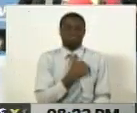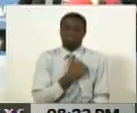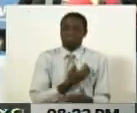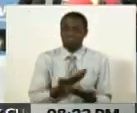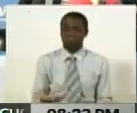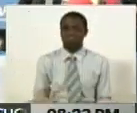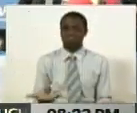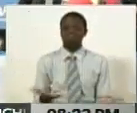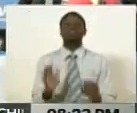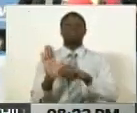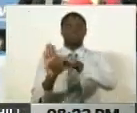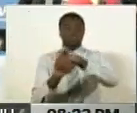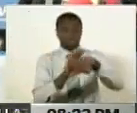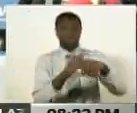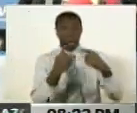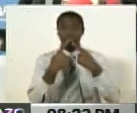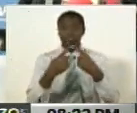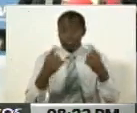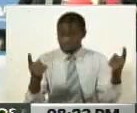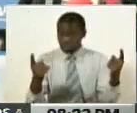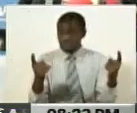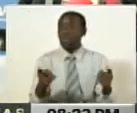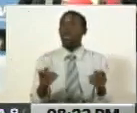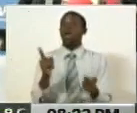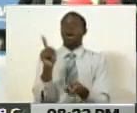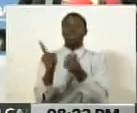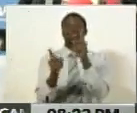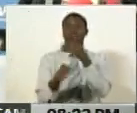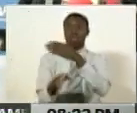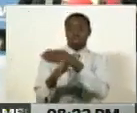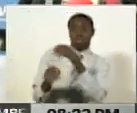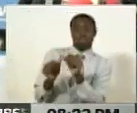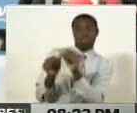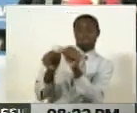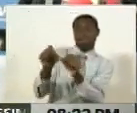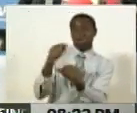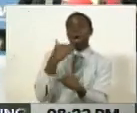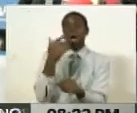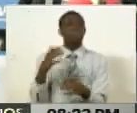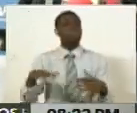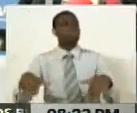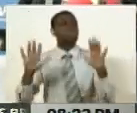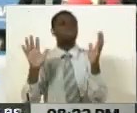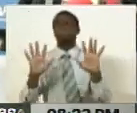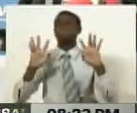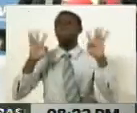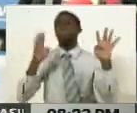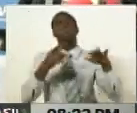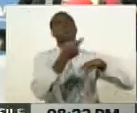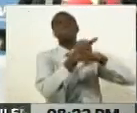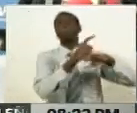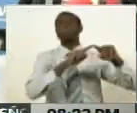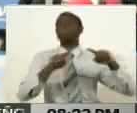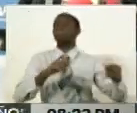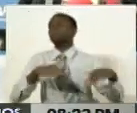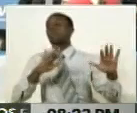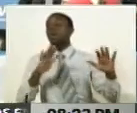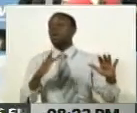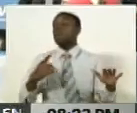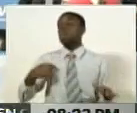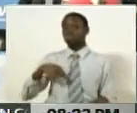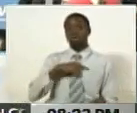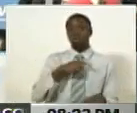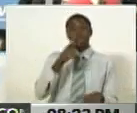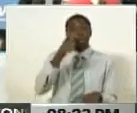aclarar que mientras algunos abogan o promueven la ingobernabilidad, la Defensoría del Pueblo